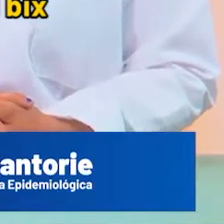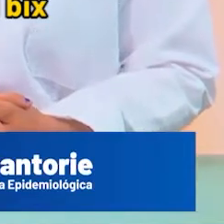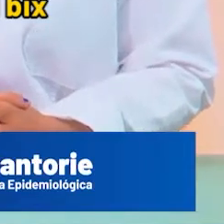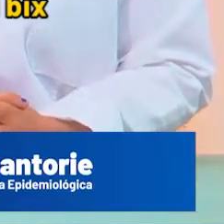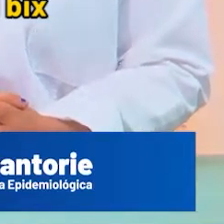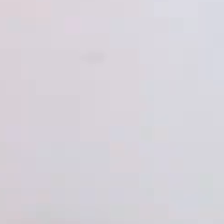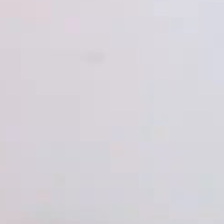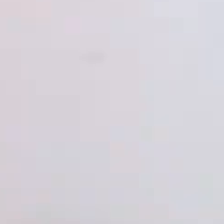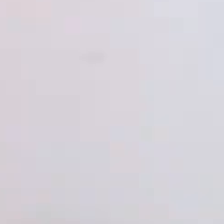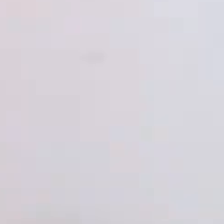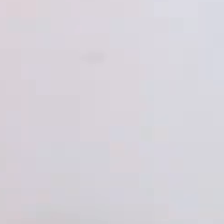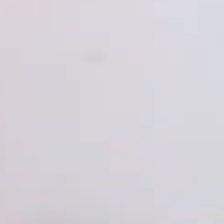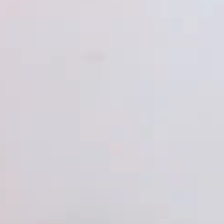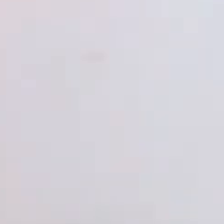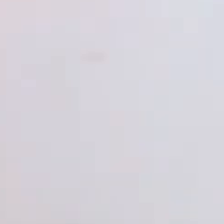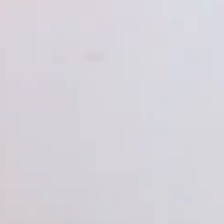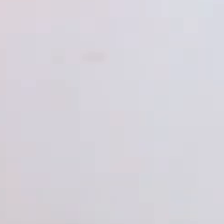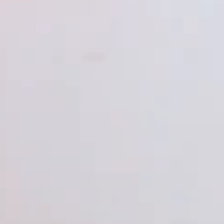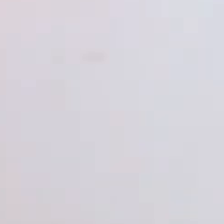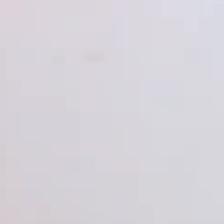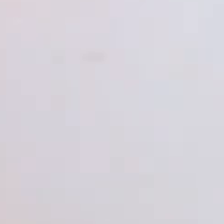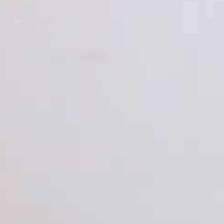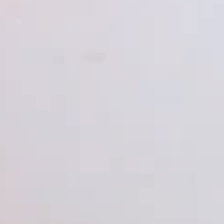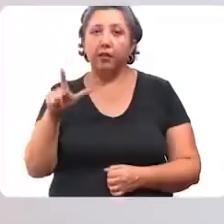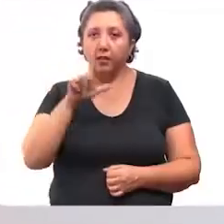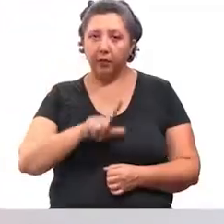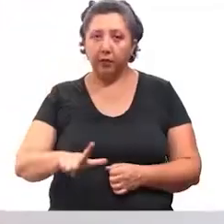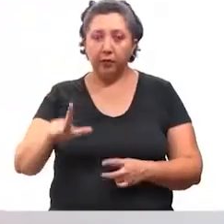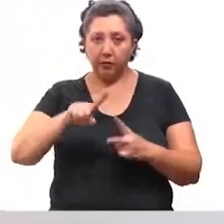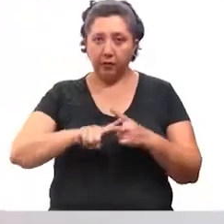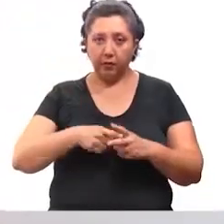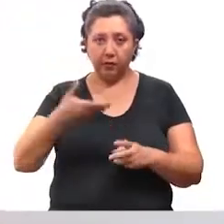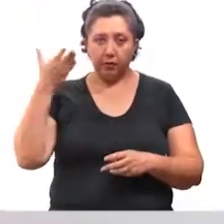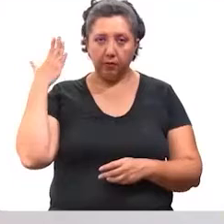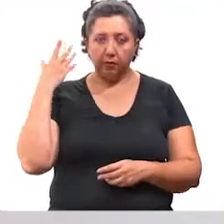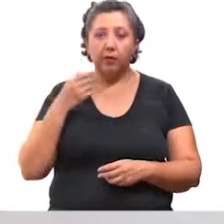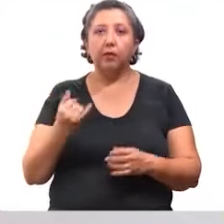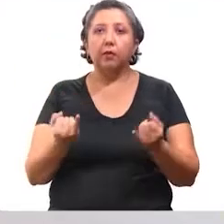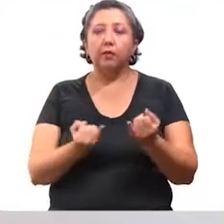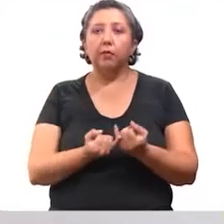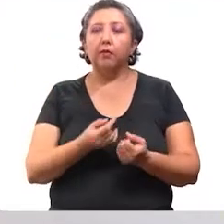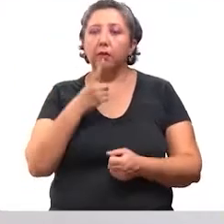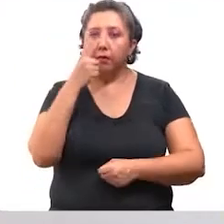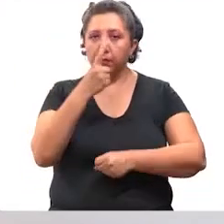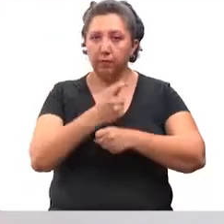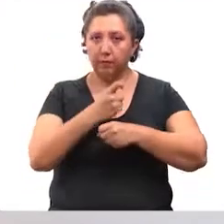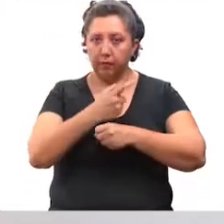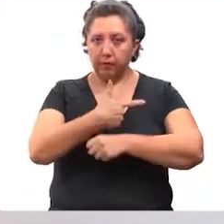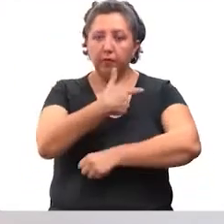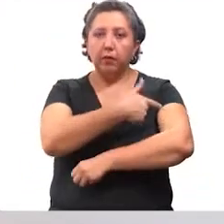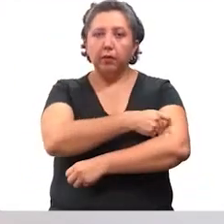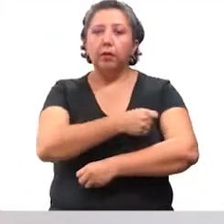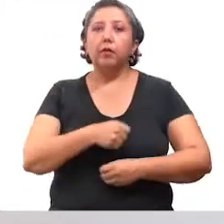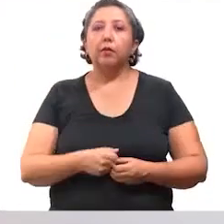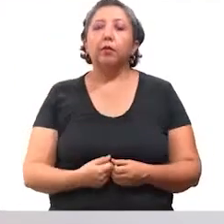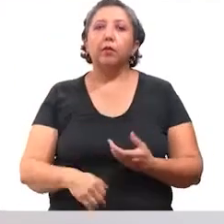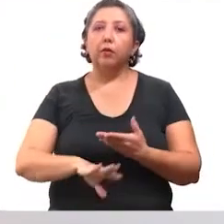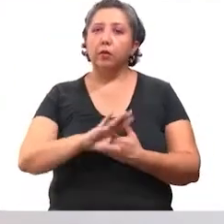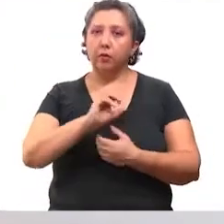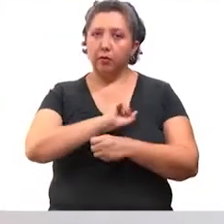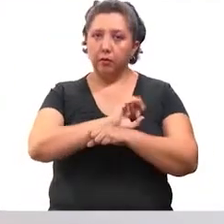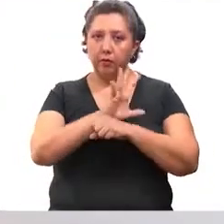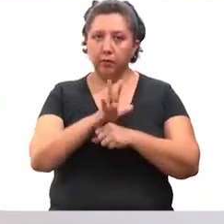licenciada Violeta. Gracias, licenciada Ángeles. Este lunes inició la aplicación simultánea de la primera dosis de la vacuna contra